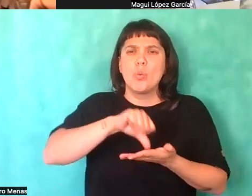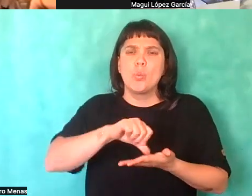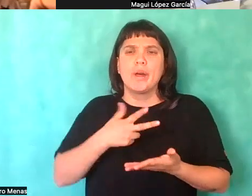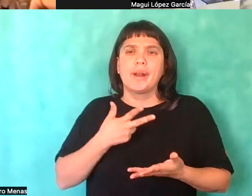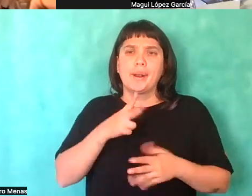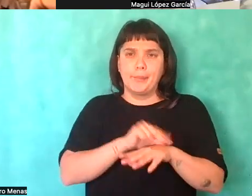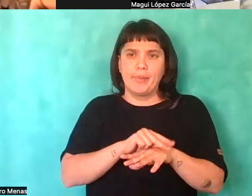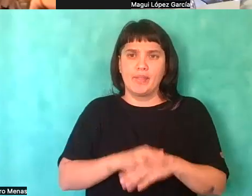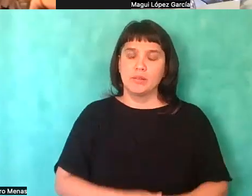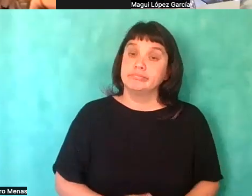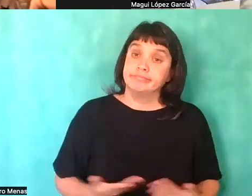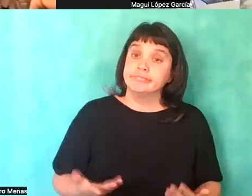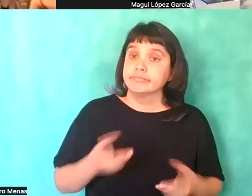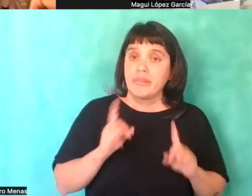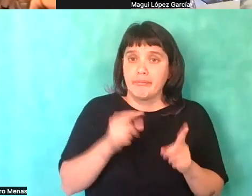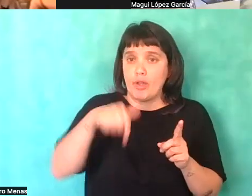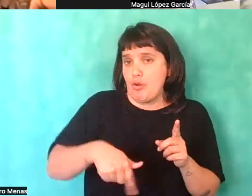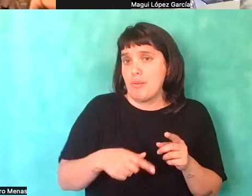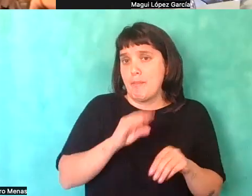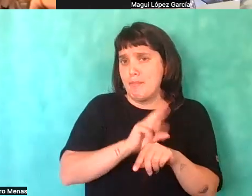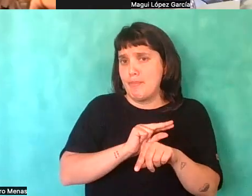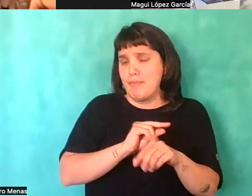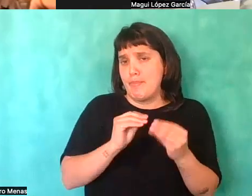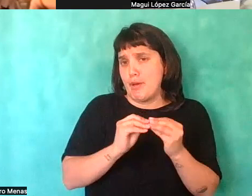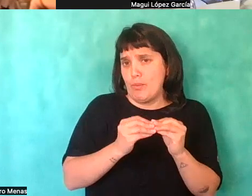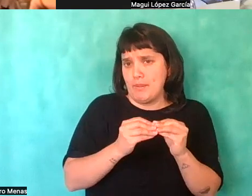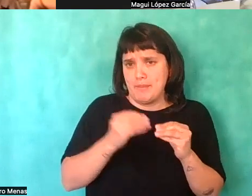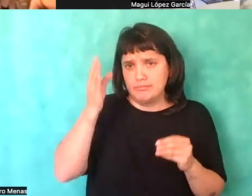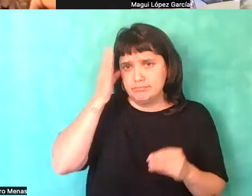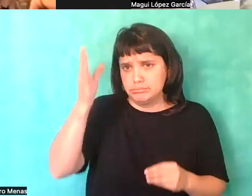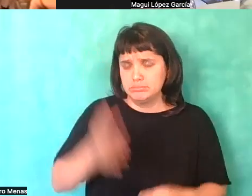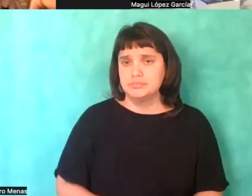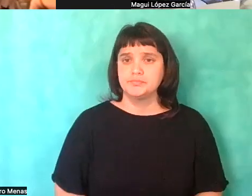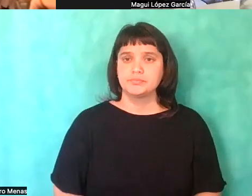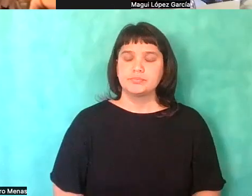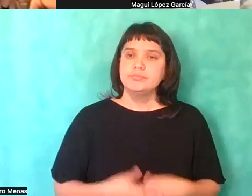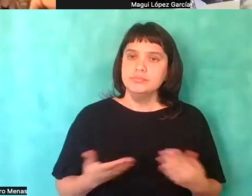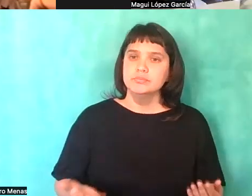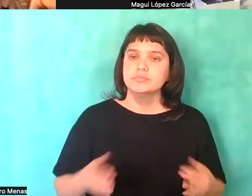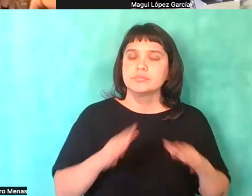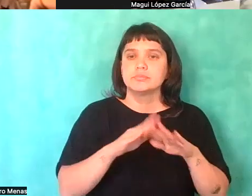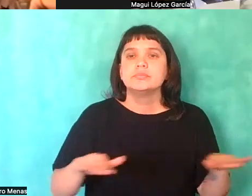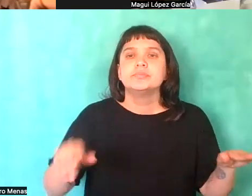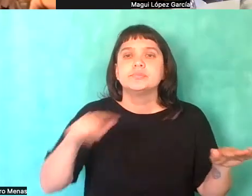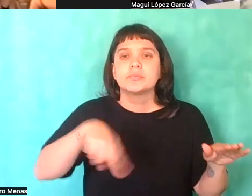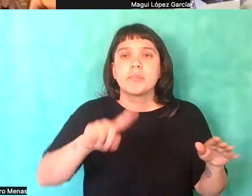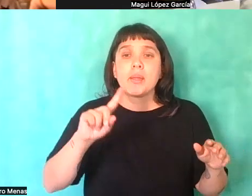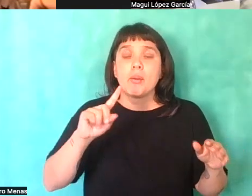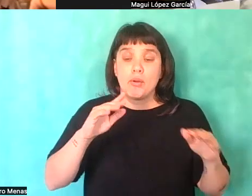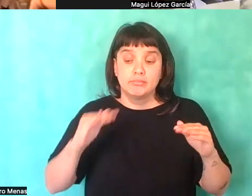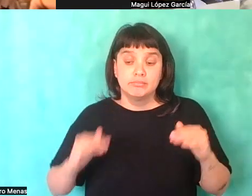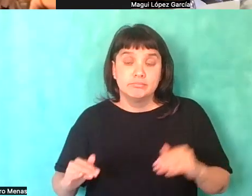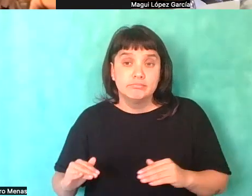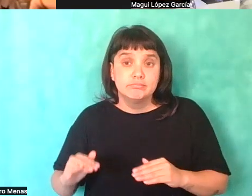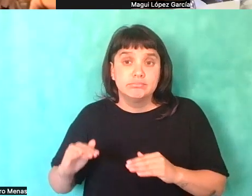es muy, muy vigente. Bueno, entonces, ¿qué pasa? Estos niños y niñas atraviesan los primeros años de su vida